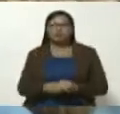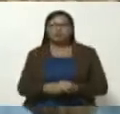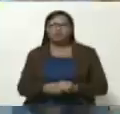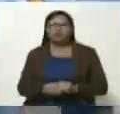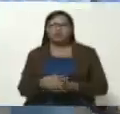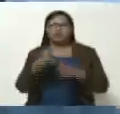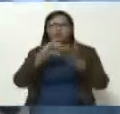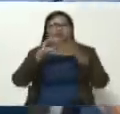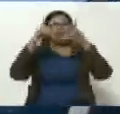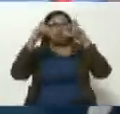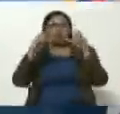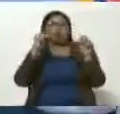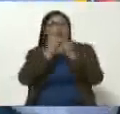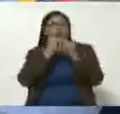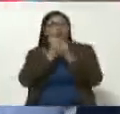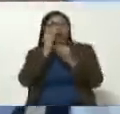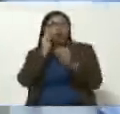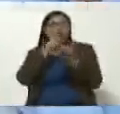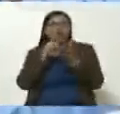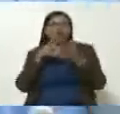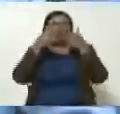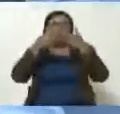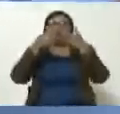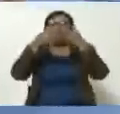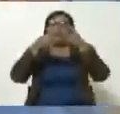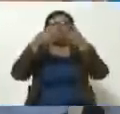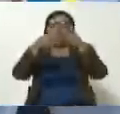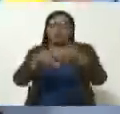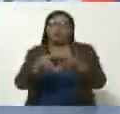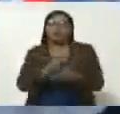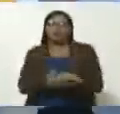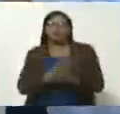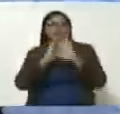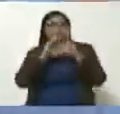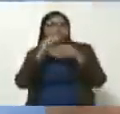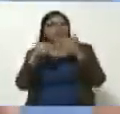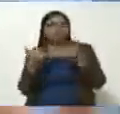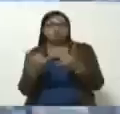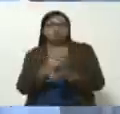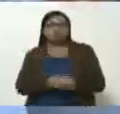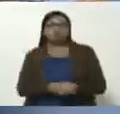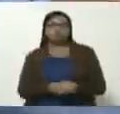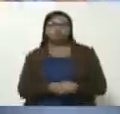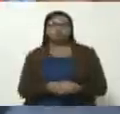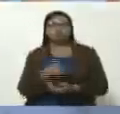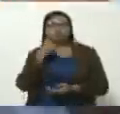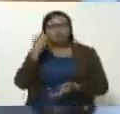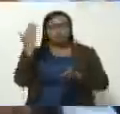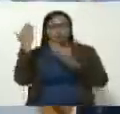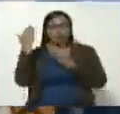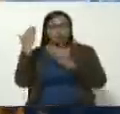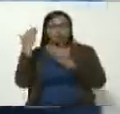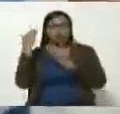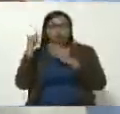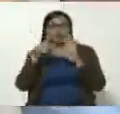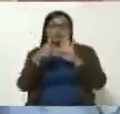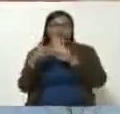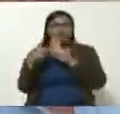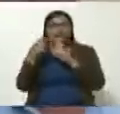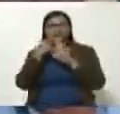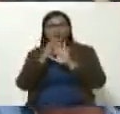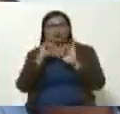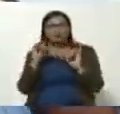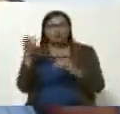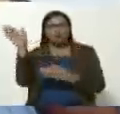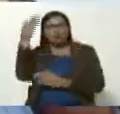okay, de lo que fueron los trabajadores cuando llegó el buque. Y vamos, tú lo vas comentando, María Gabriela. Vamos a verlas allí, las imágenes, como ya habíamos dicho,